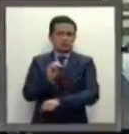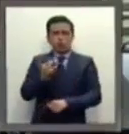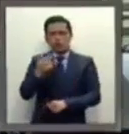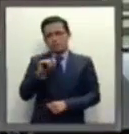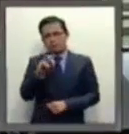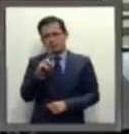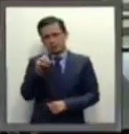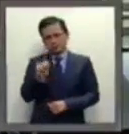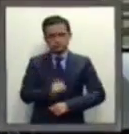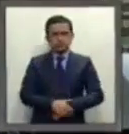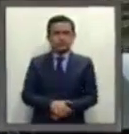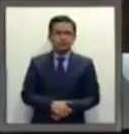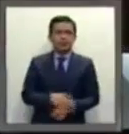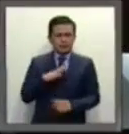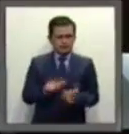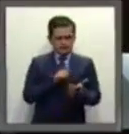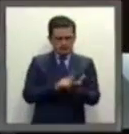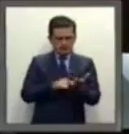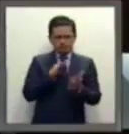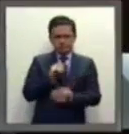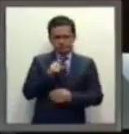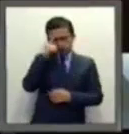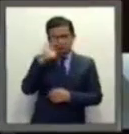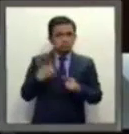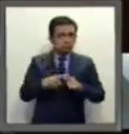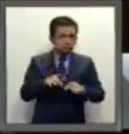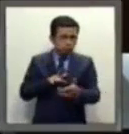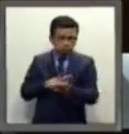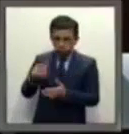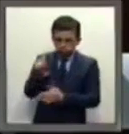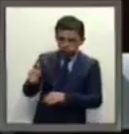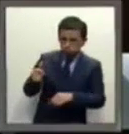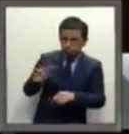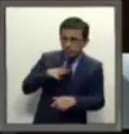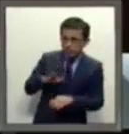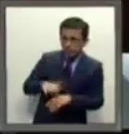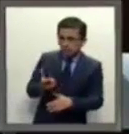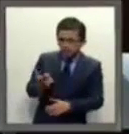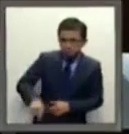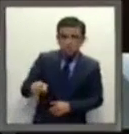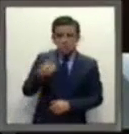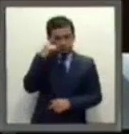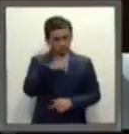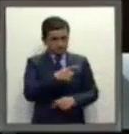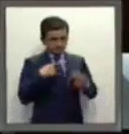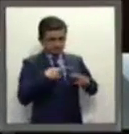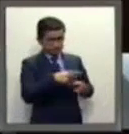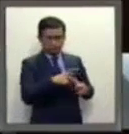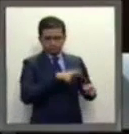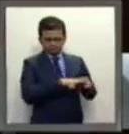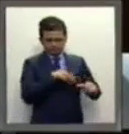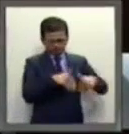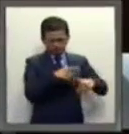ley fiscal que beneficia a los que más tienen, perjudica al ciudadano de pie porque es una política fiscal que permite